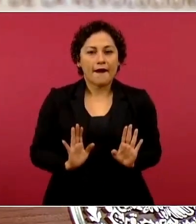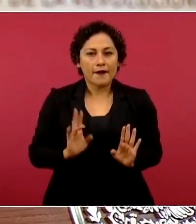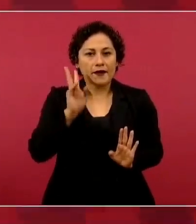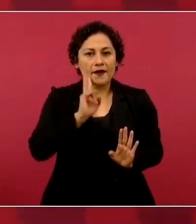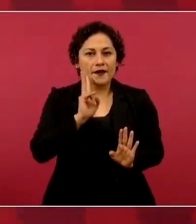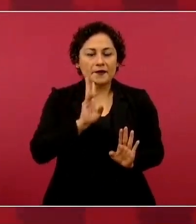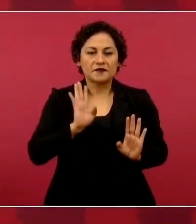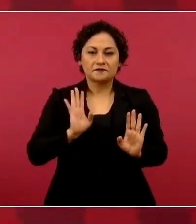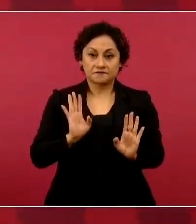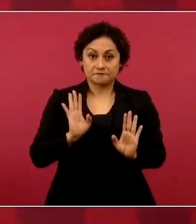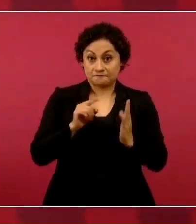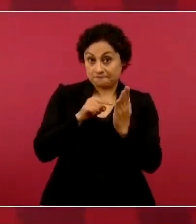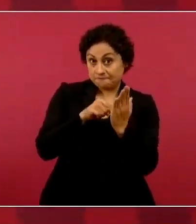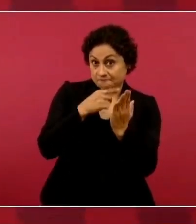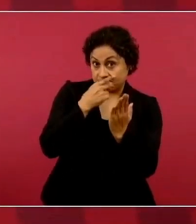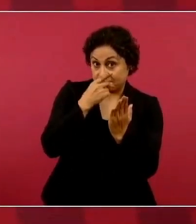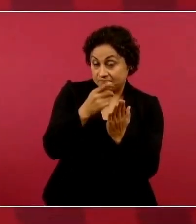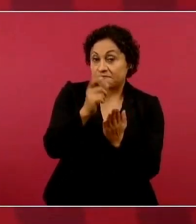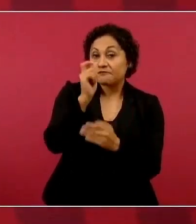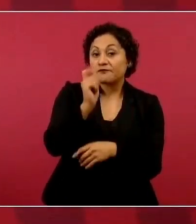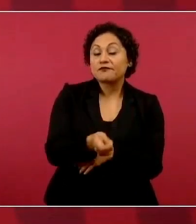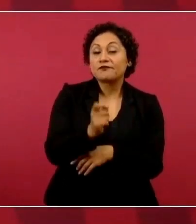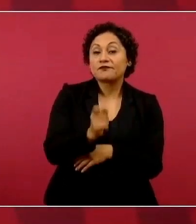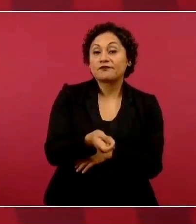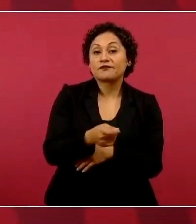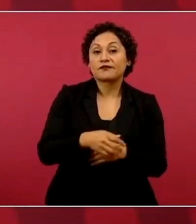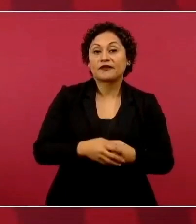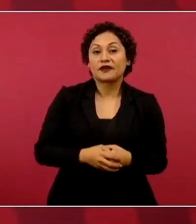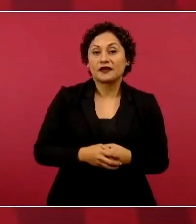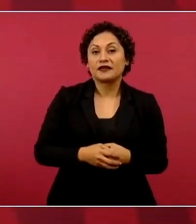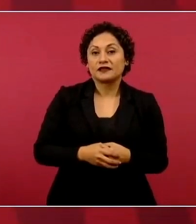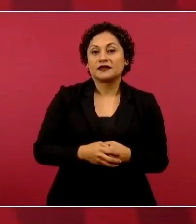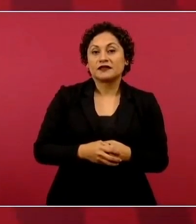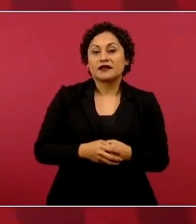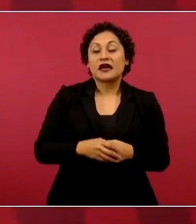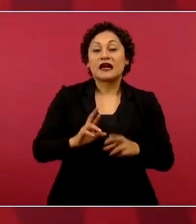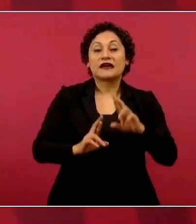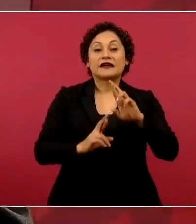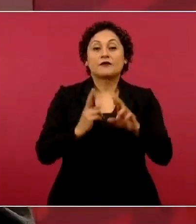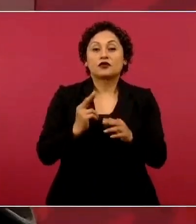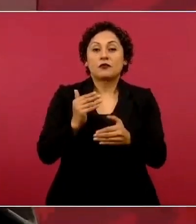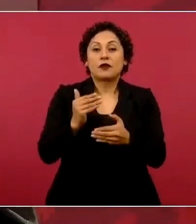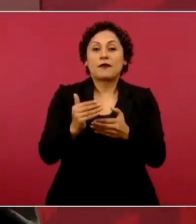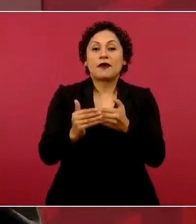Se dice que ahí se desvió la revolución,